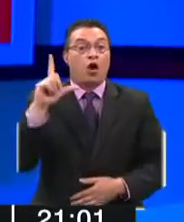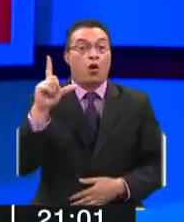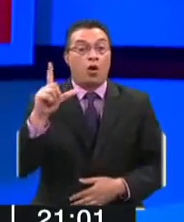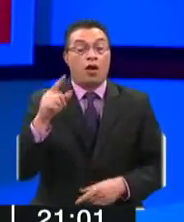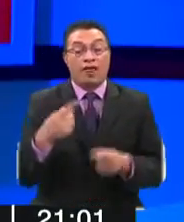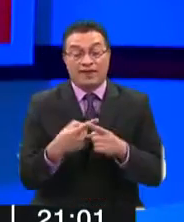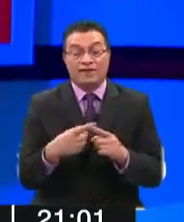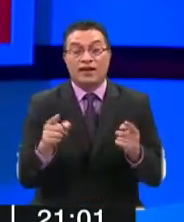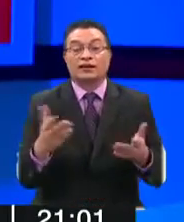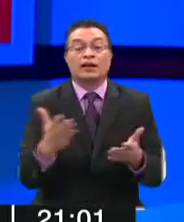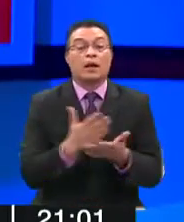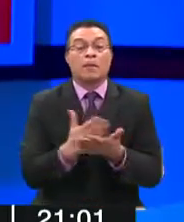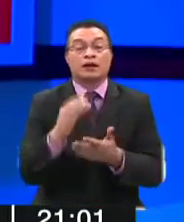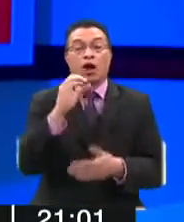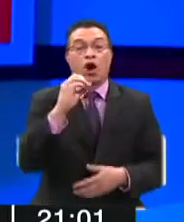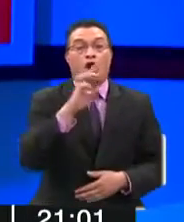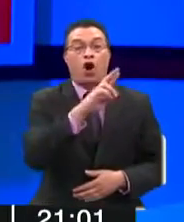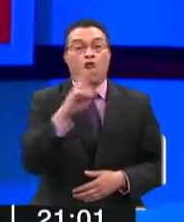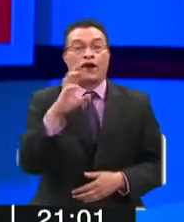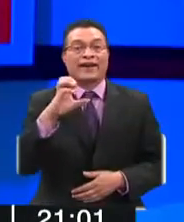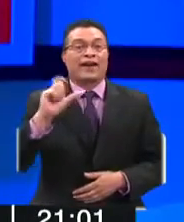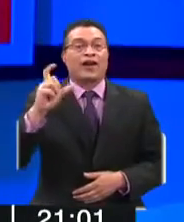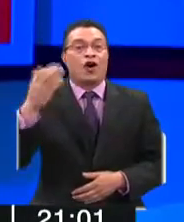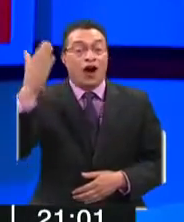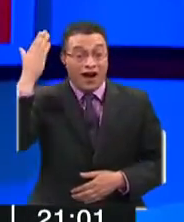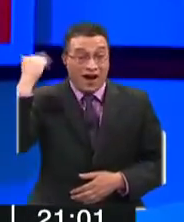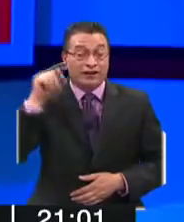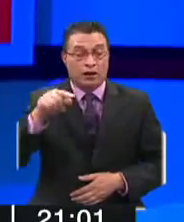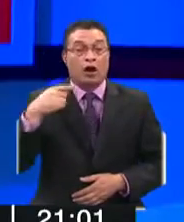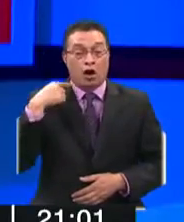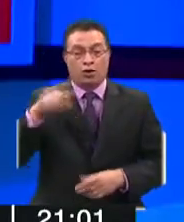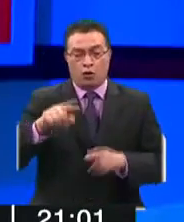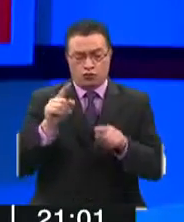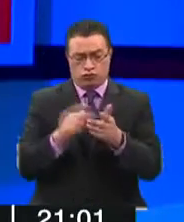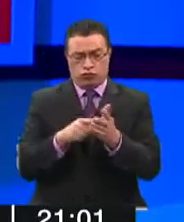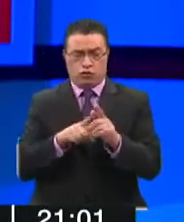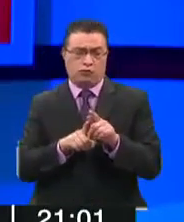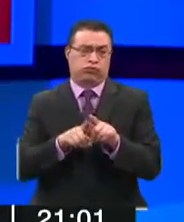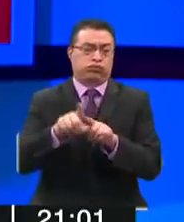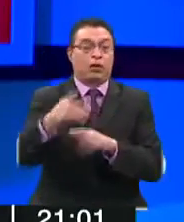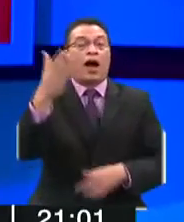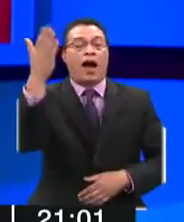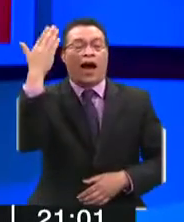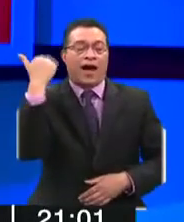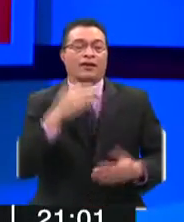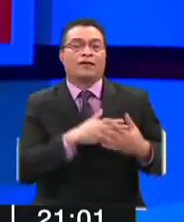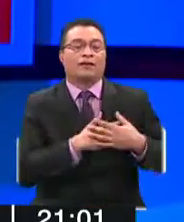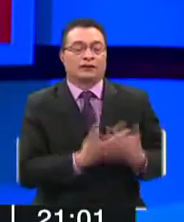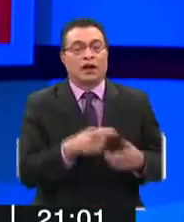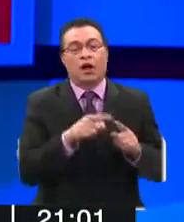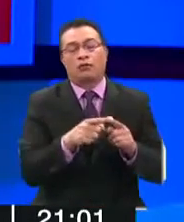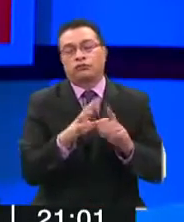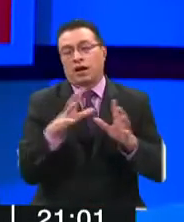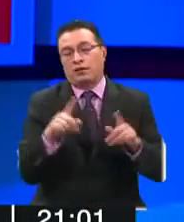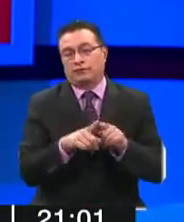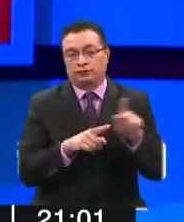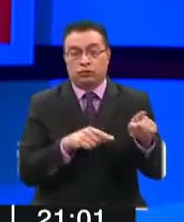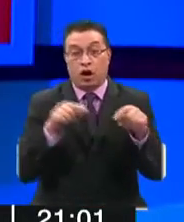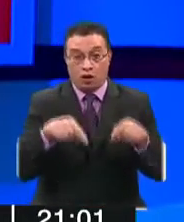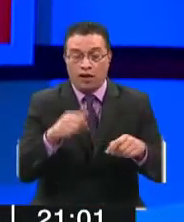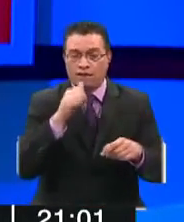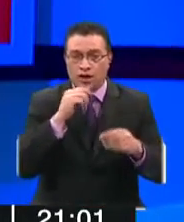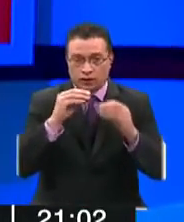lo que le sucedió a Claudio Borrego, esta vez nadie tiene la aplastante aprobación que mostraba la entonces candidata Michelle Bachelet. Falta mucho por definir